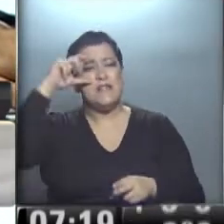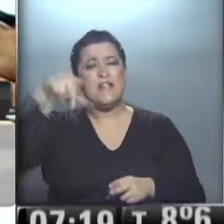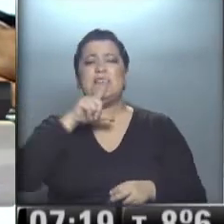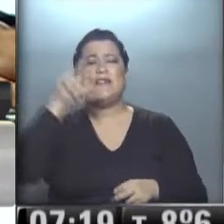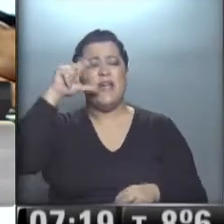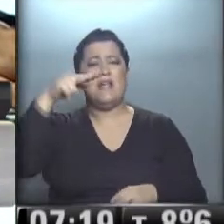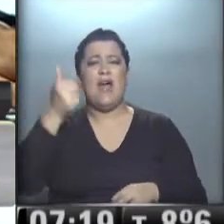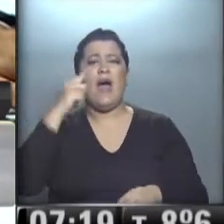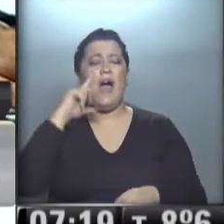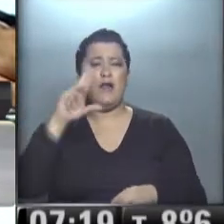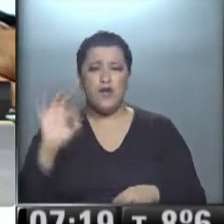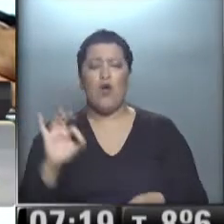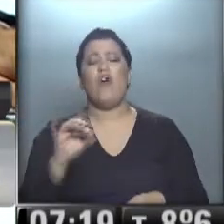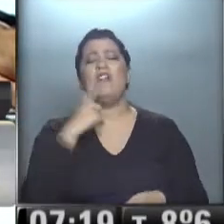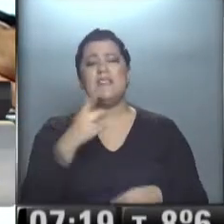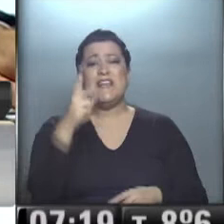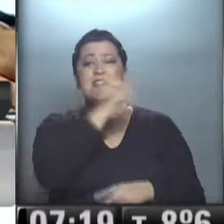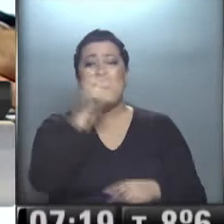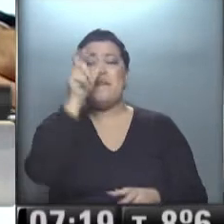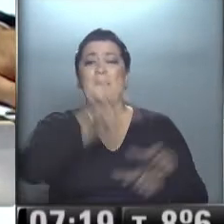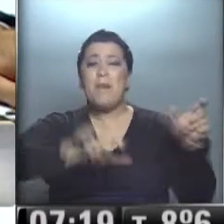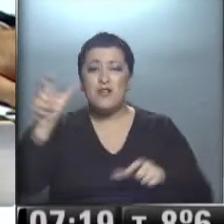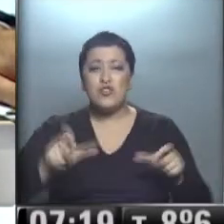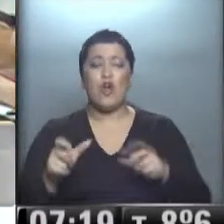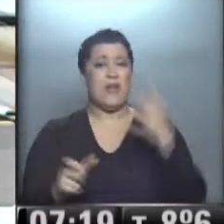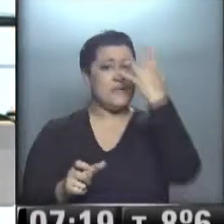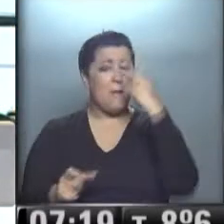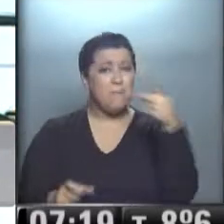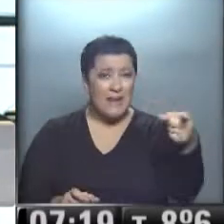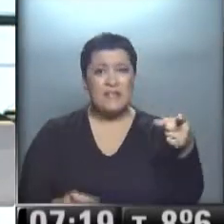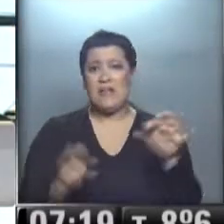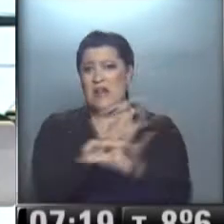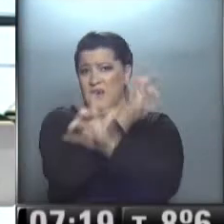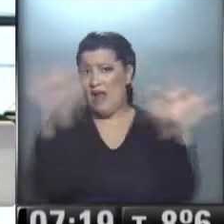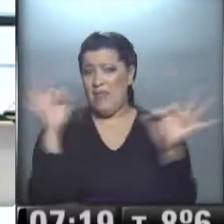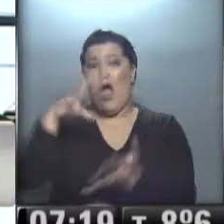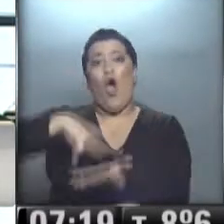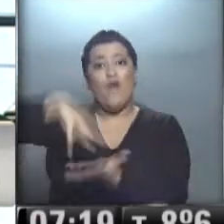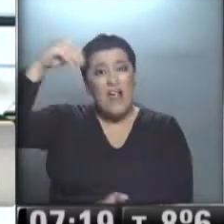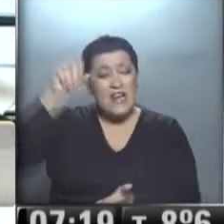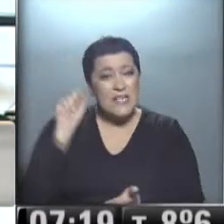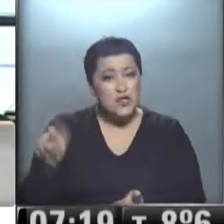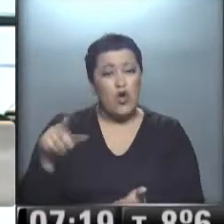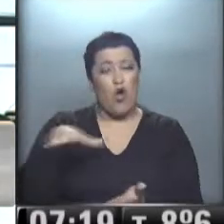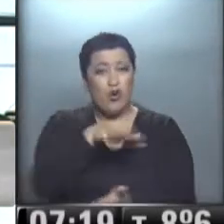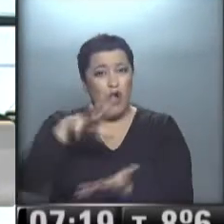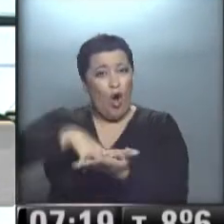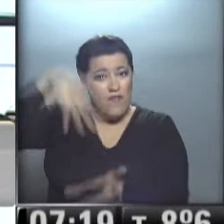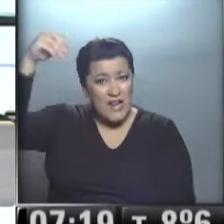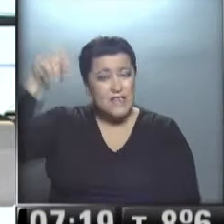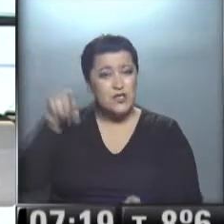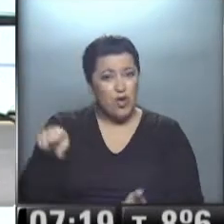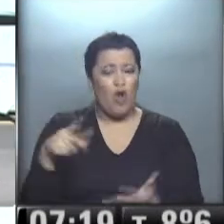personas, según las estimaciones de la propia Federal, en Plaza San Martín. No hubo un incidente. Que la zona del Obelisco, en la zona del Obelisco,